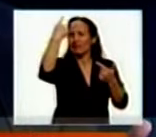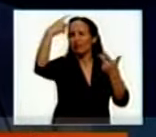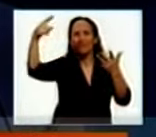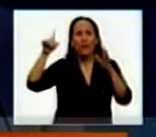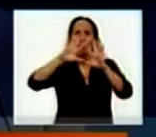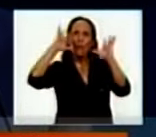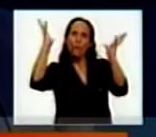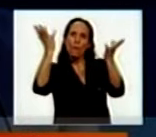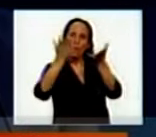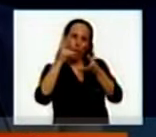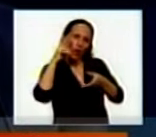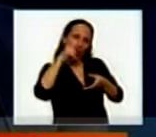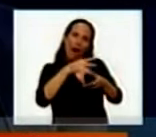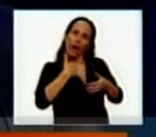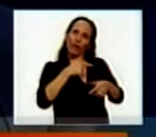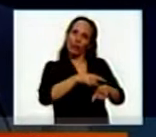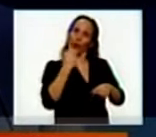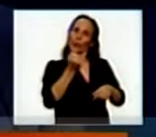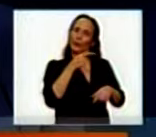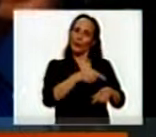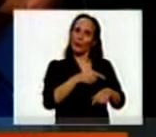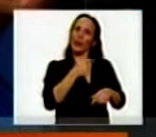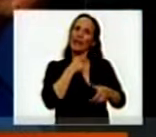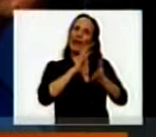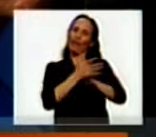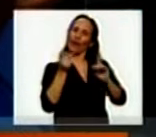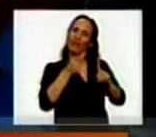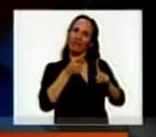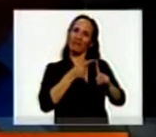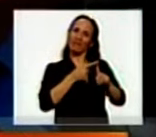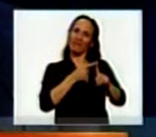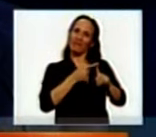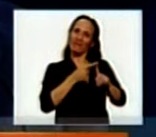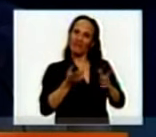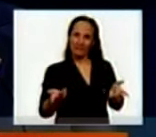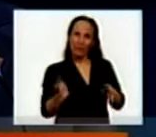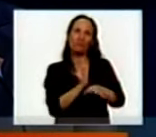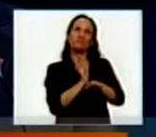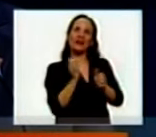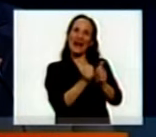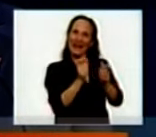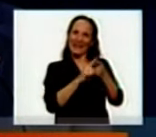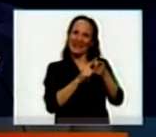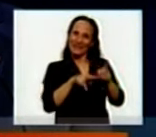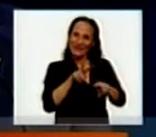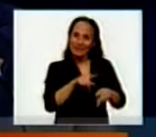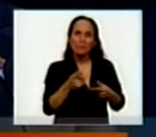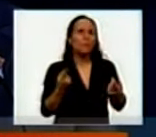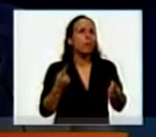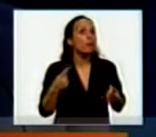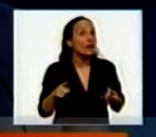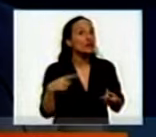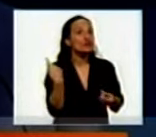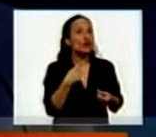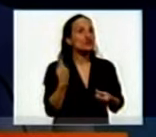se ha interesado en nosotros, el mundo nos quiere acompañar. ¿Pero saben qué? Somos